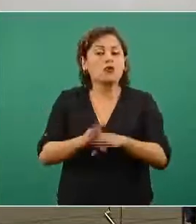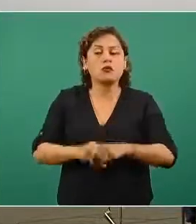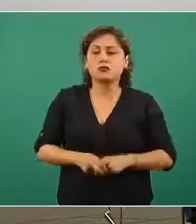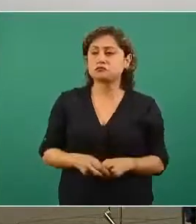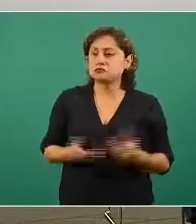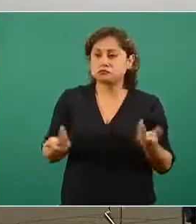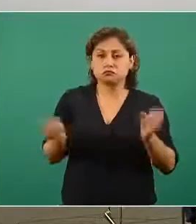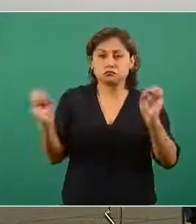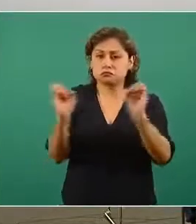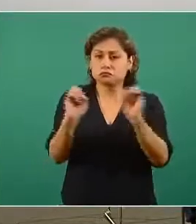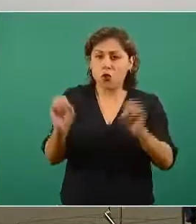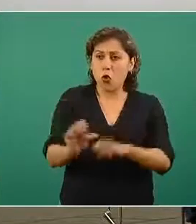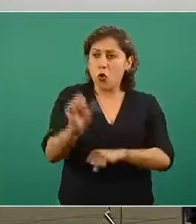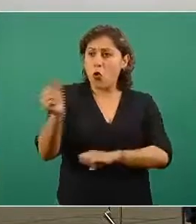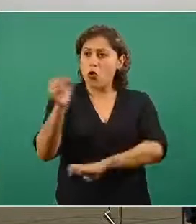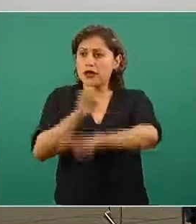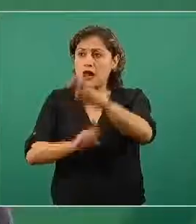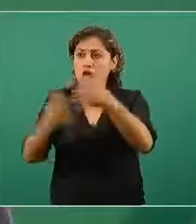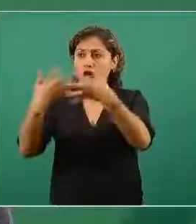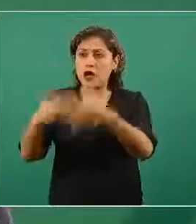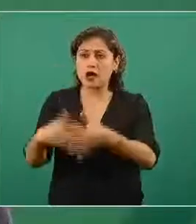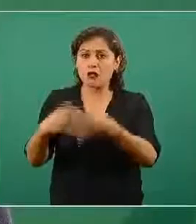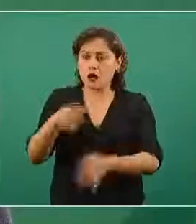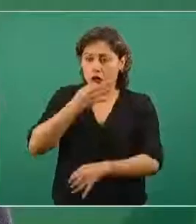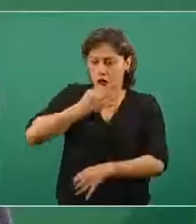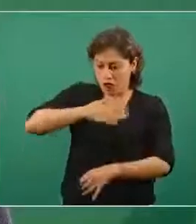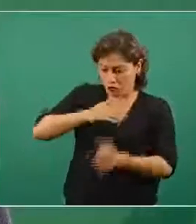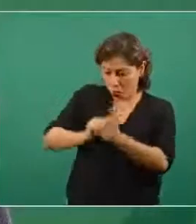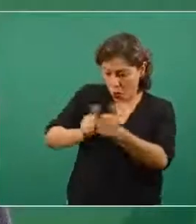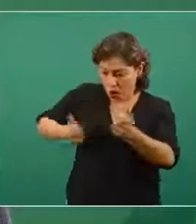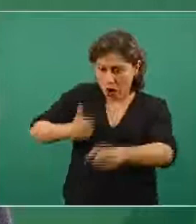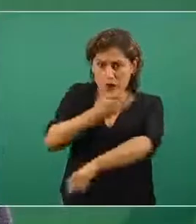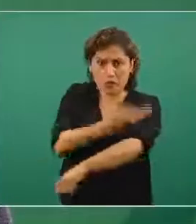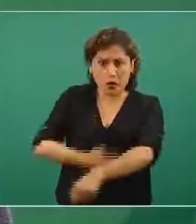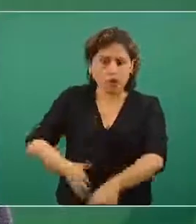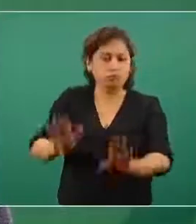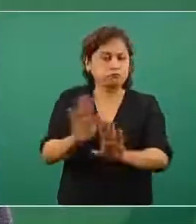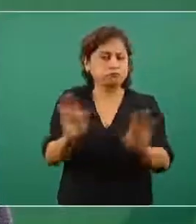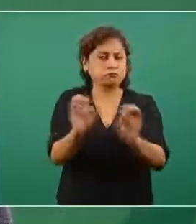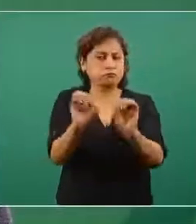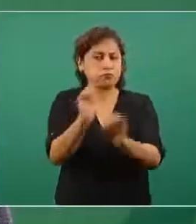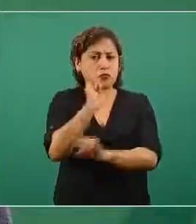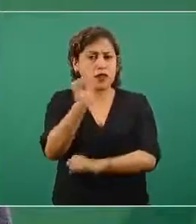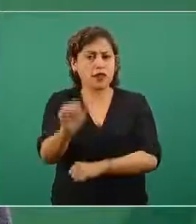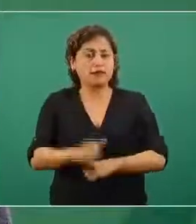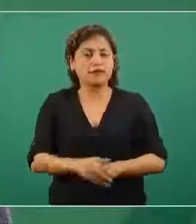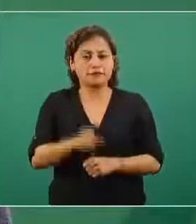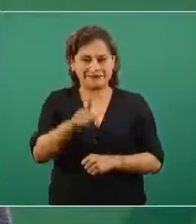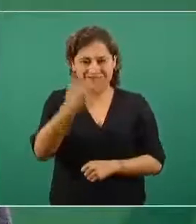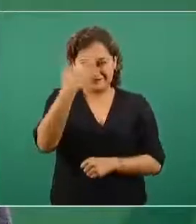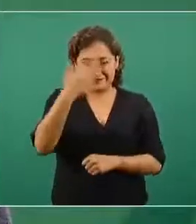habido ninguna notificación de retraso. De hecho, como anunciaban la semana pasada, llegó este primer